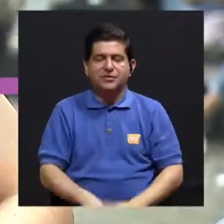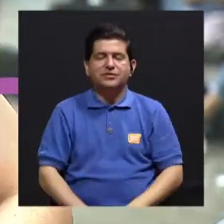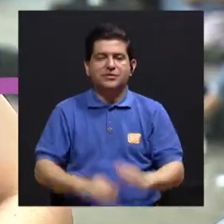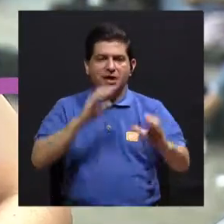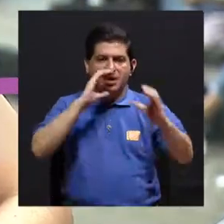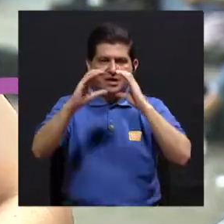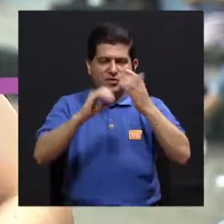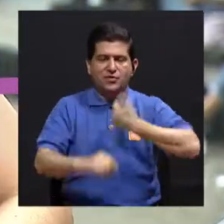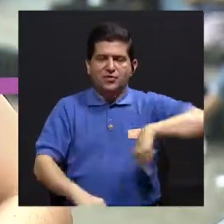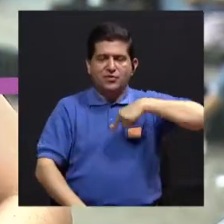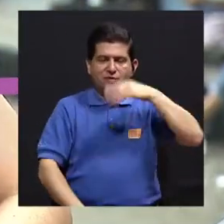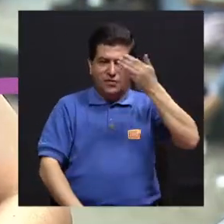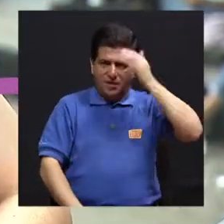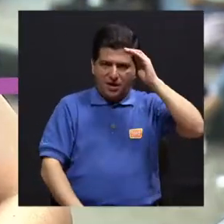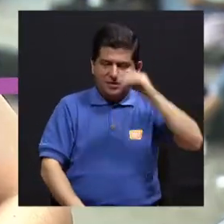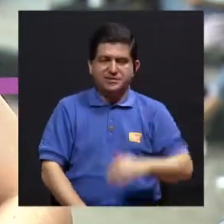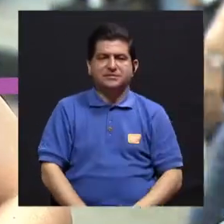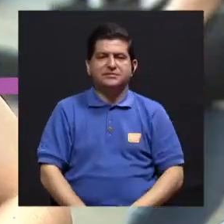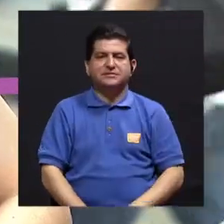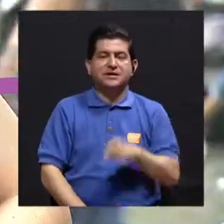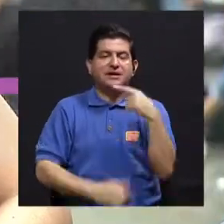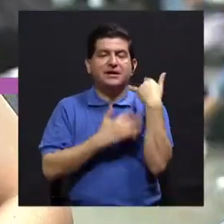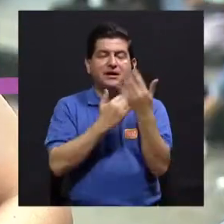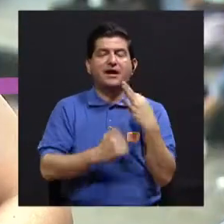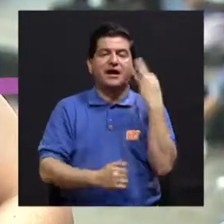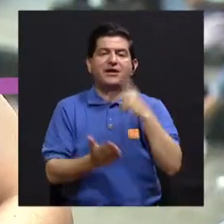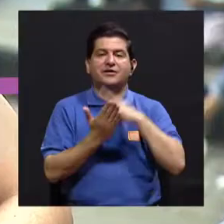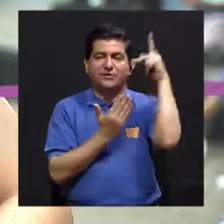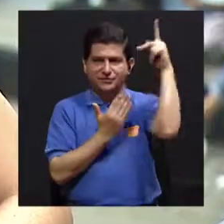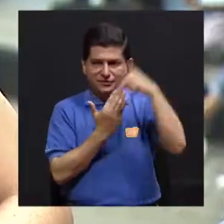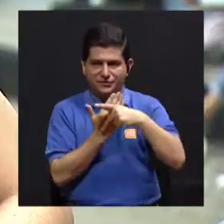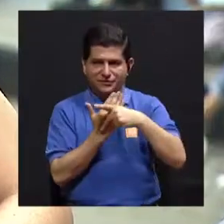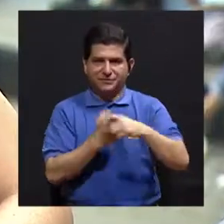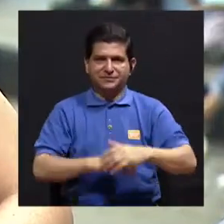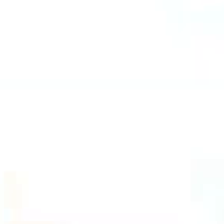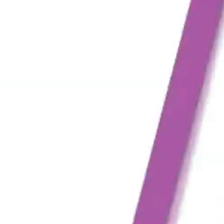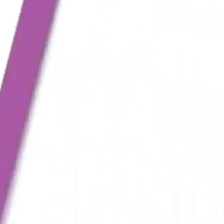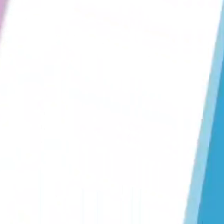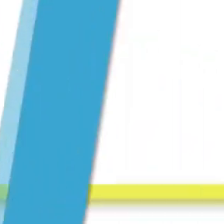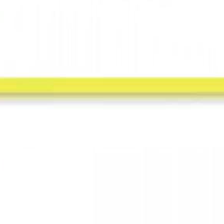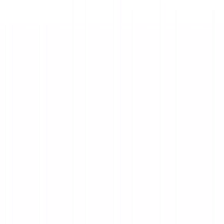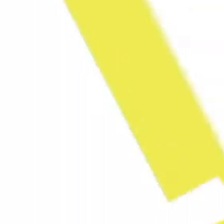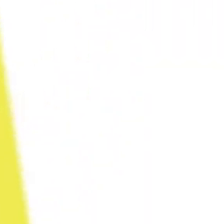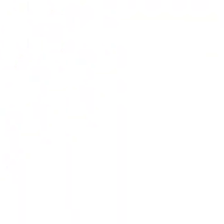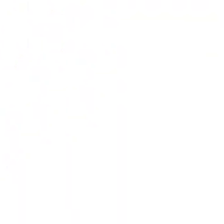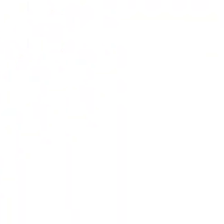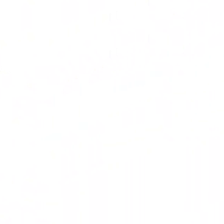Les recordamos escribirnos, seguirnos por Facebook y les esperamos en una próxima edición.